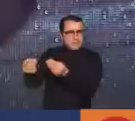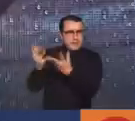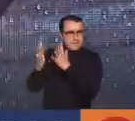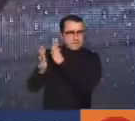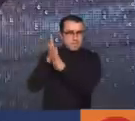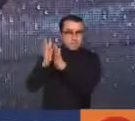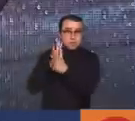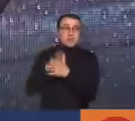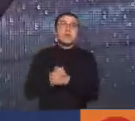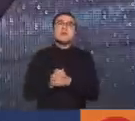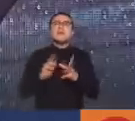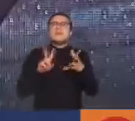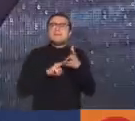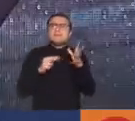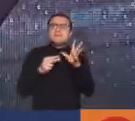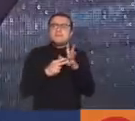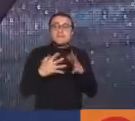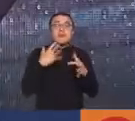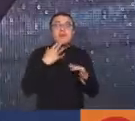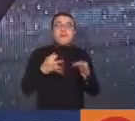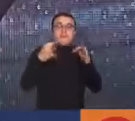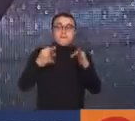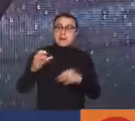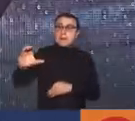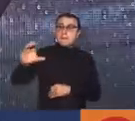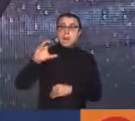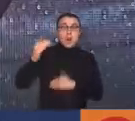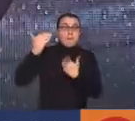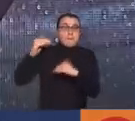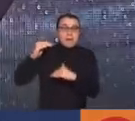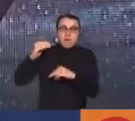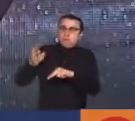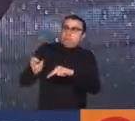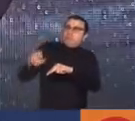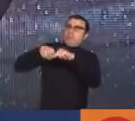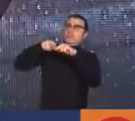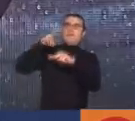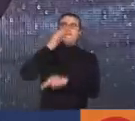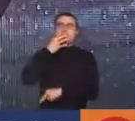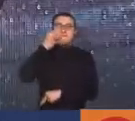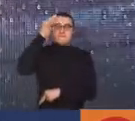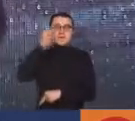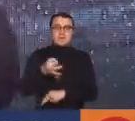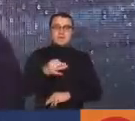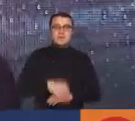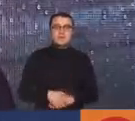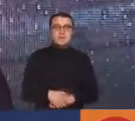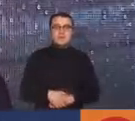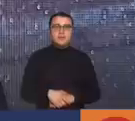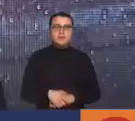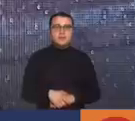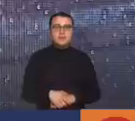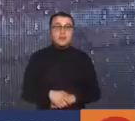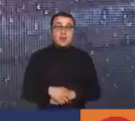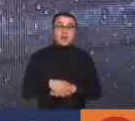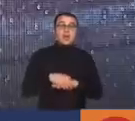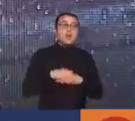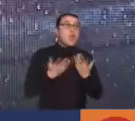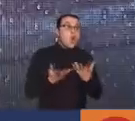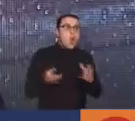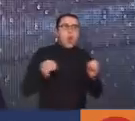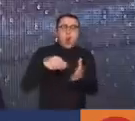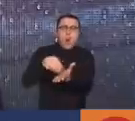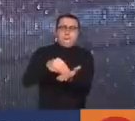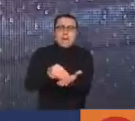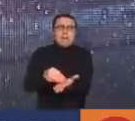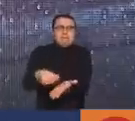sea, ya hay un crecimiento real del salario mínimo. No quedó el salario mínimo por debajo de la inflación, que hubiera sido todavía